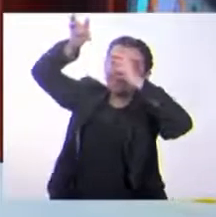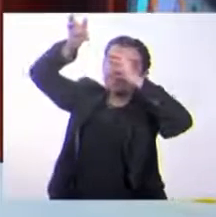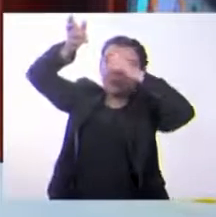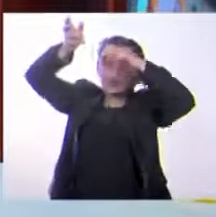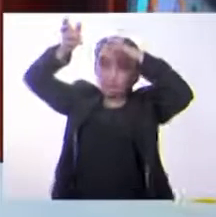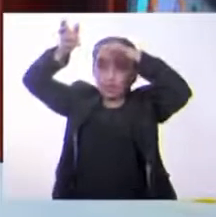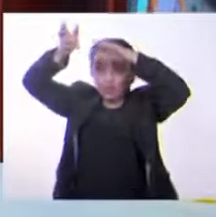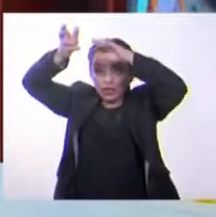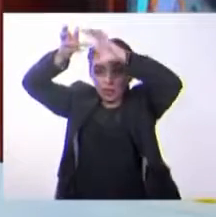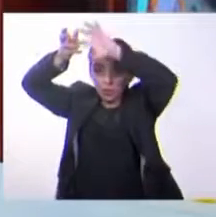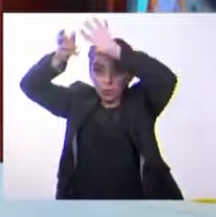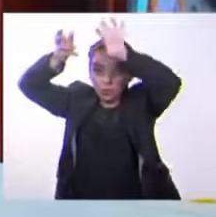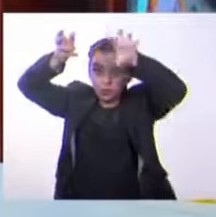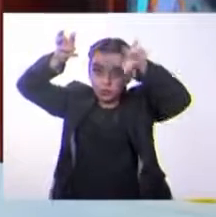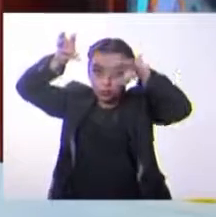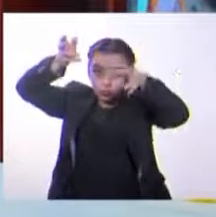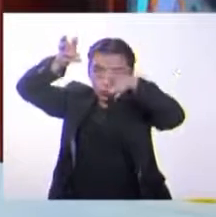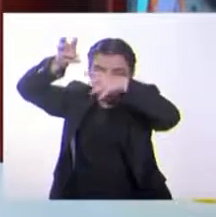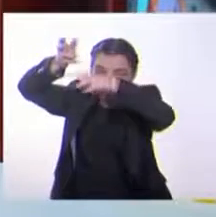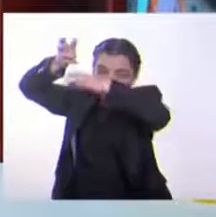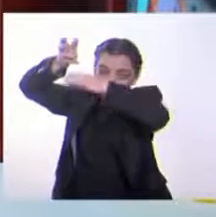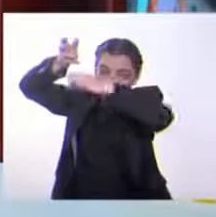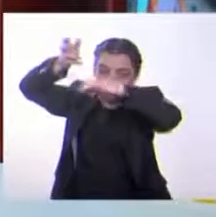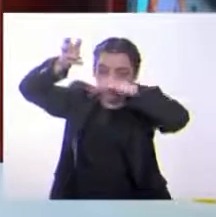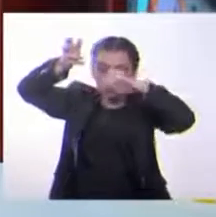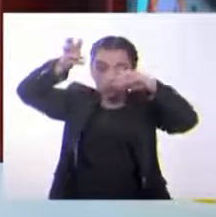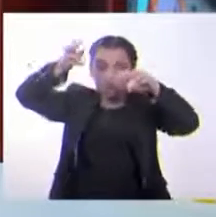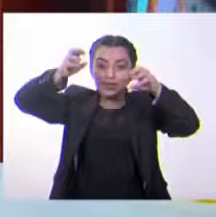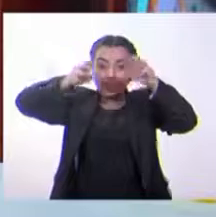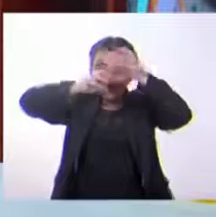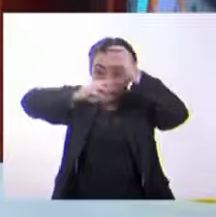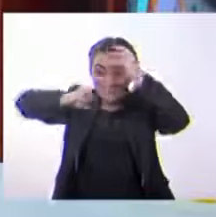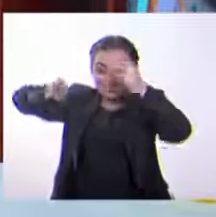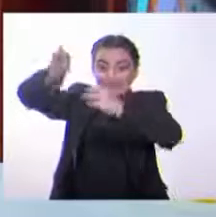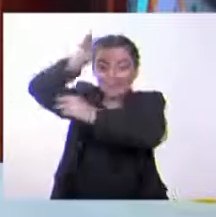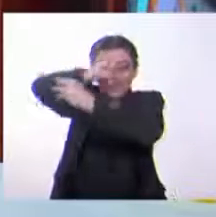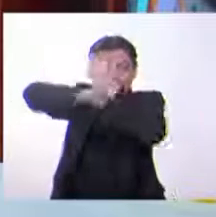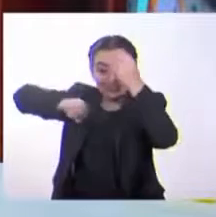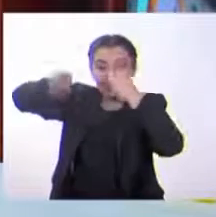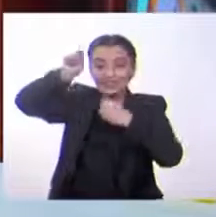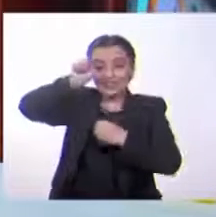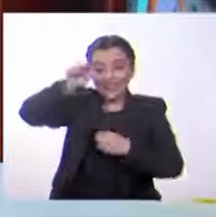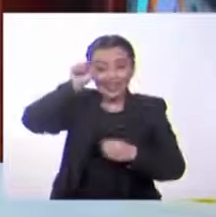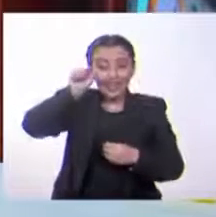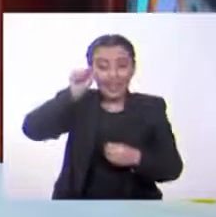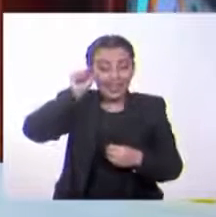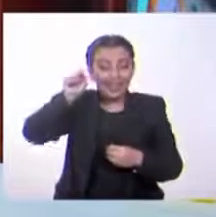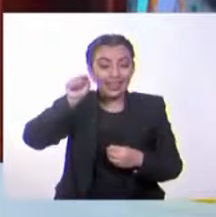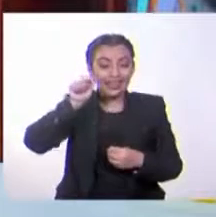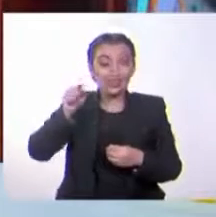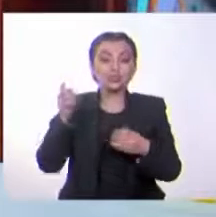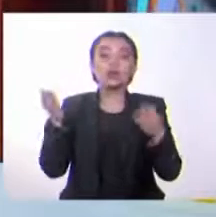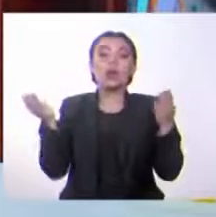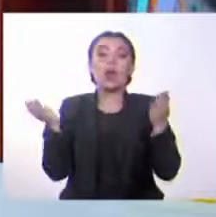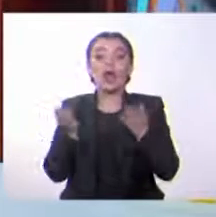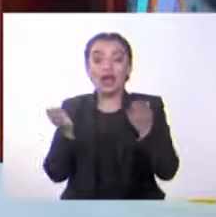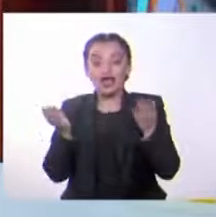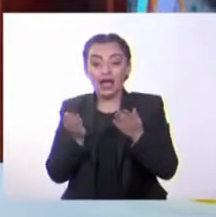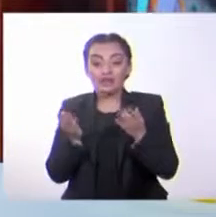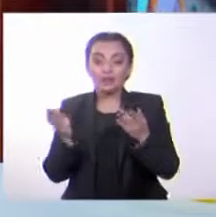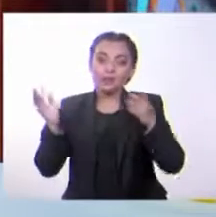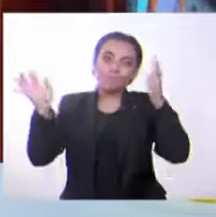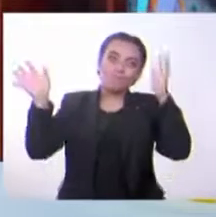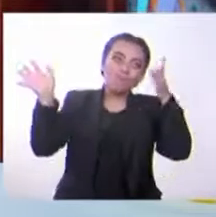a desplazar el aire frío. Ese movimiento que empieza a generar son las corrientes de viento